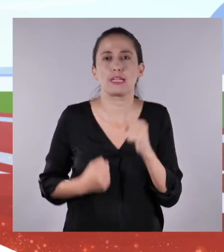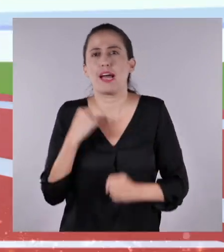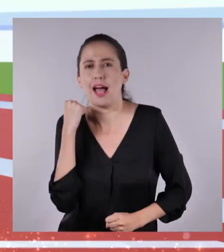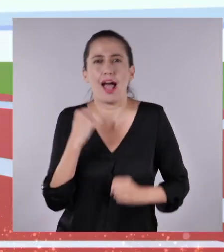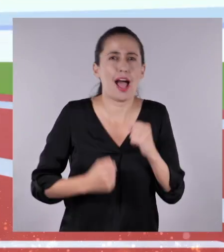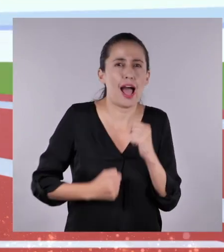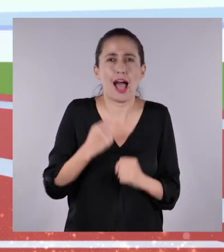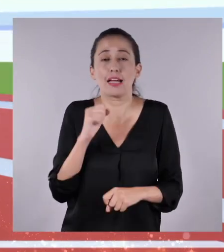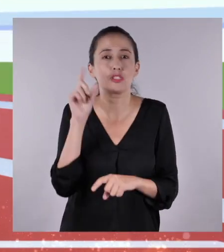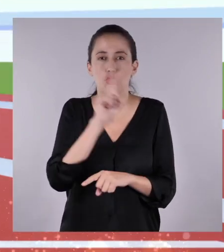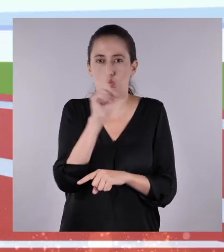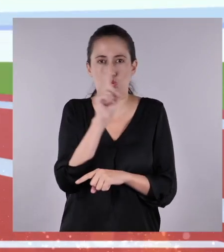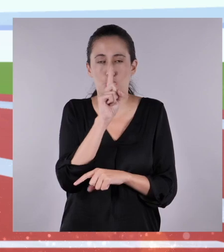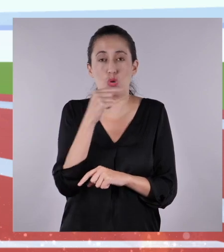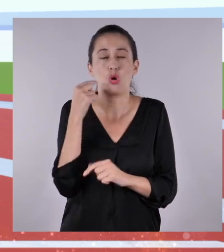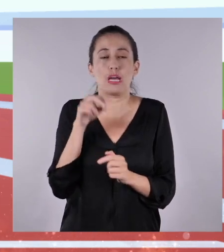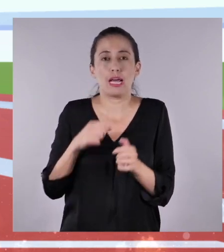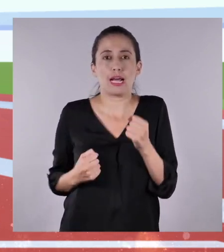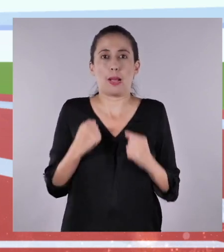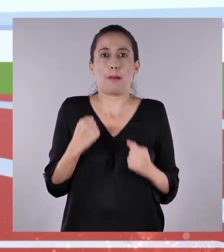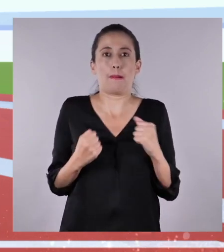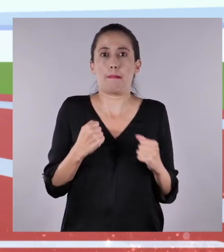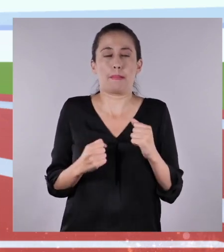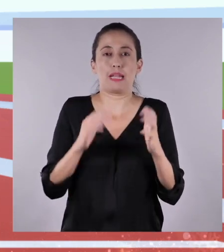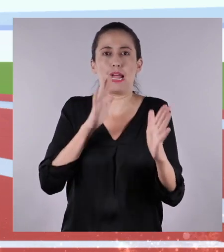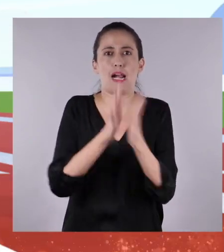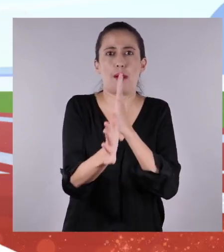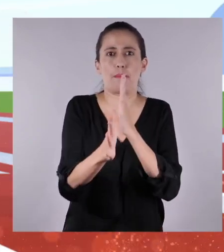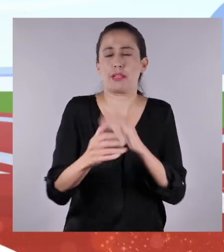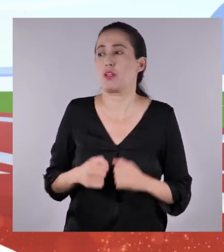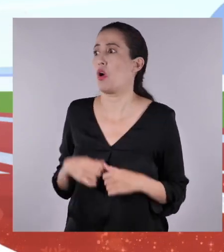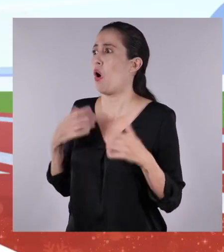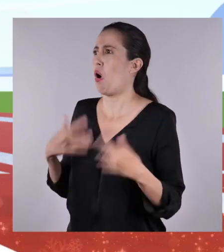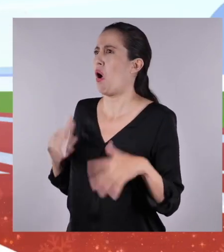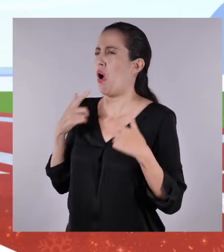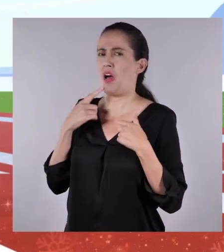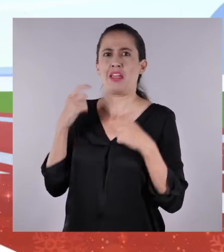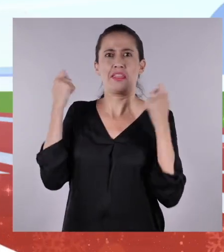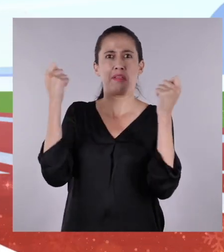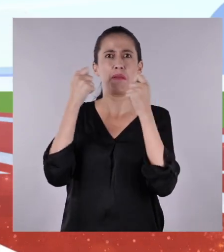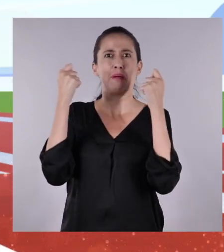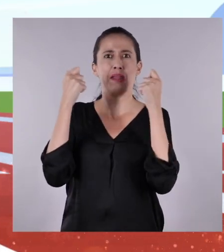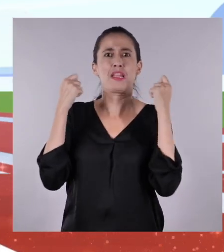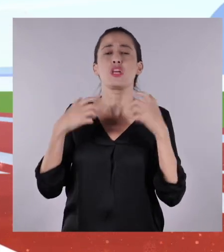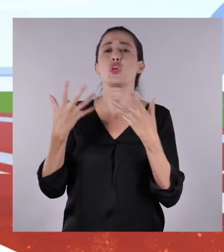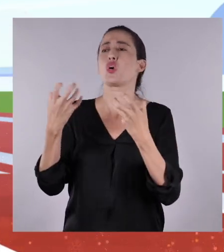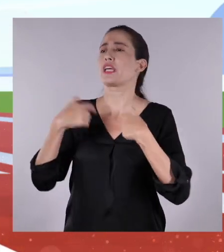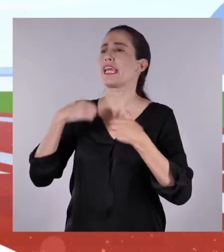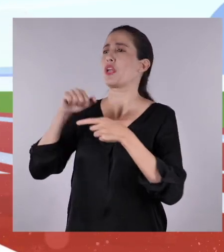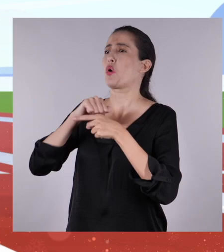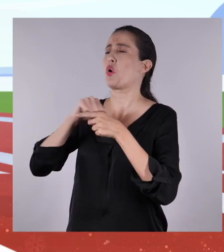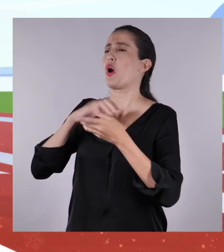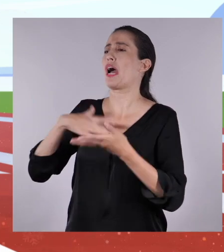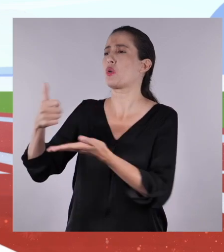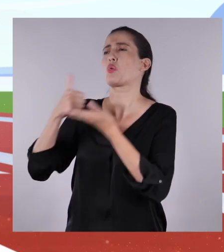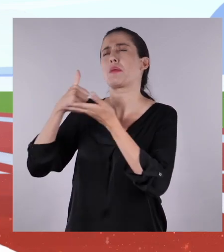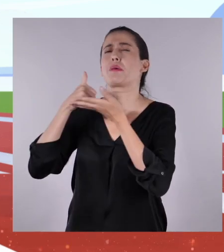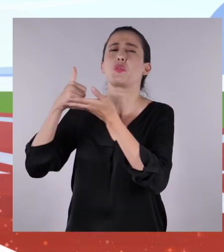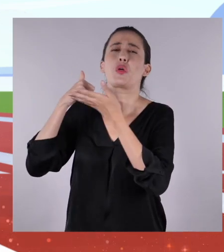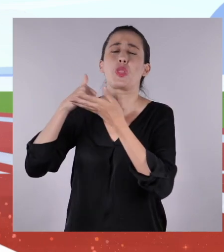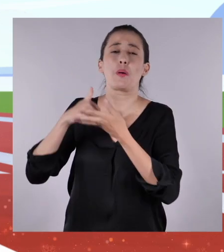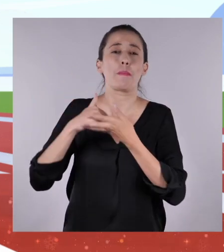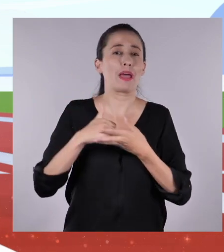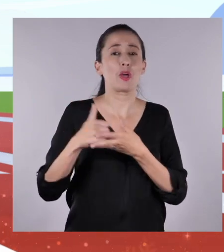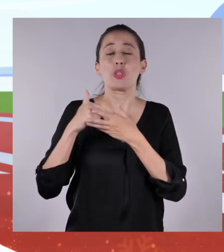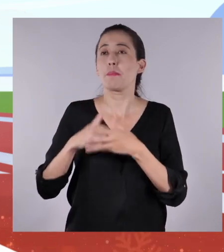correr. ¿Caminar lo más rápido posible sin llegar a correr? Sí. ¡Wow! ¡Se escucha divertidísimo! ¡Yo quiero practicar!